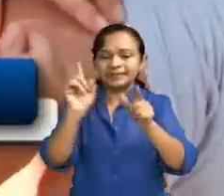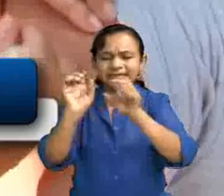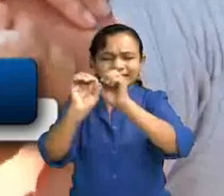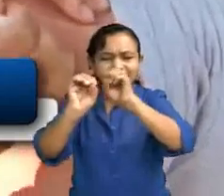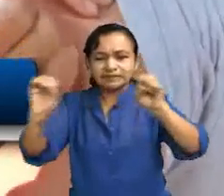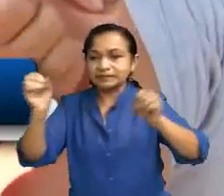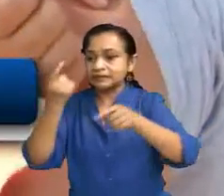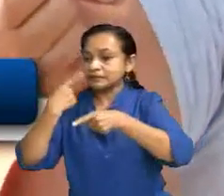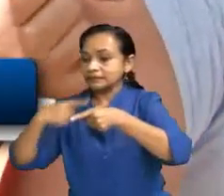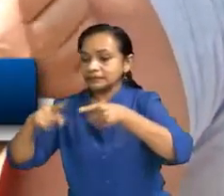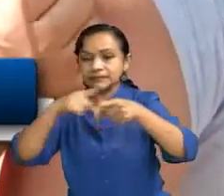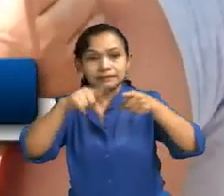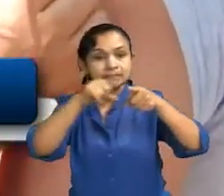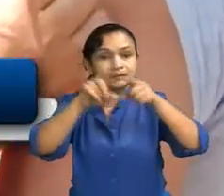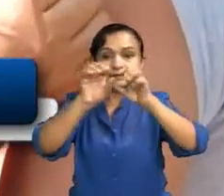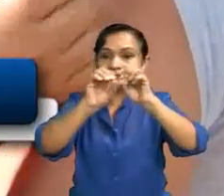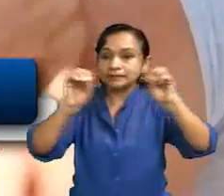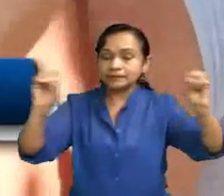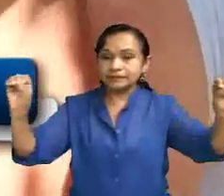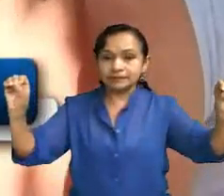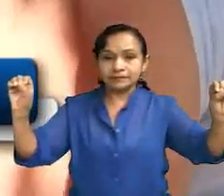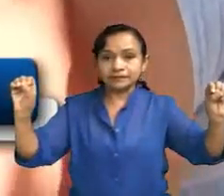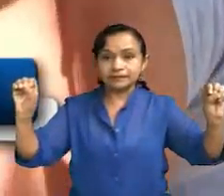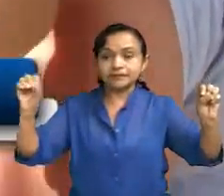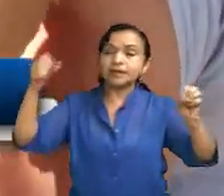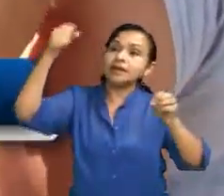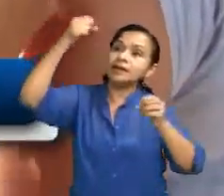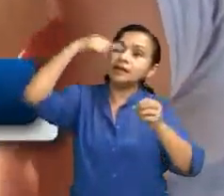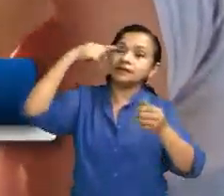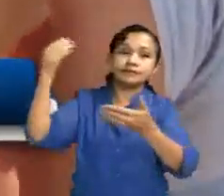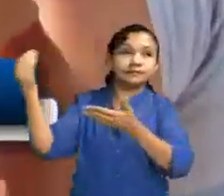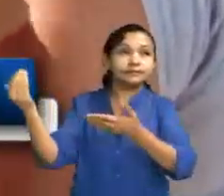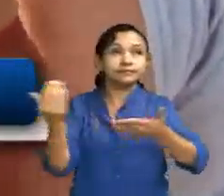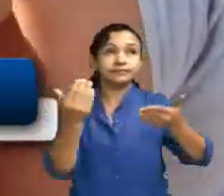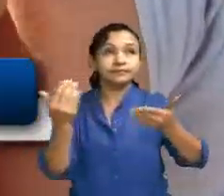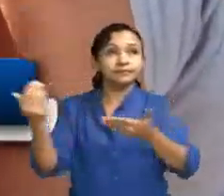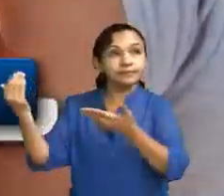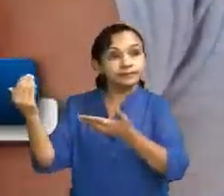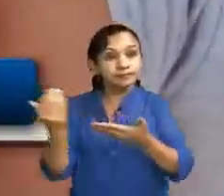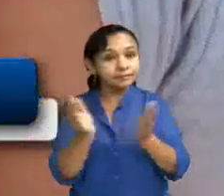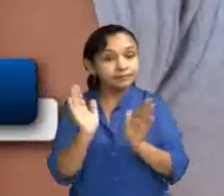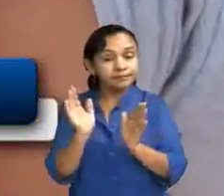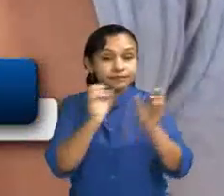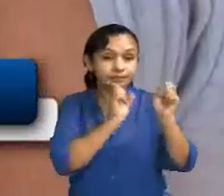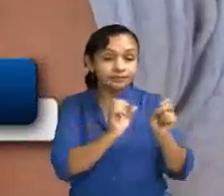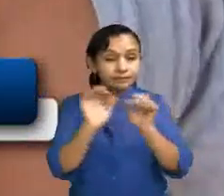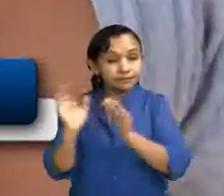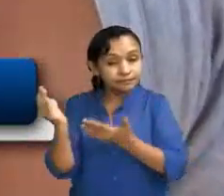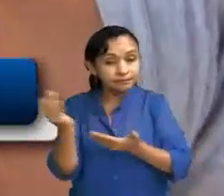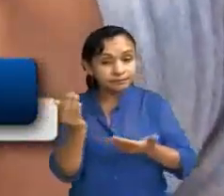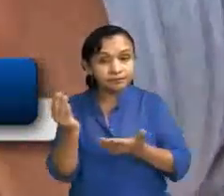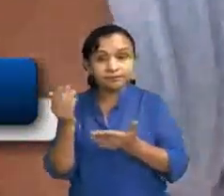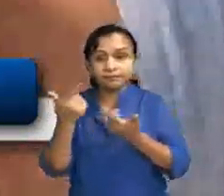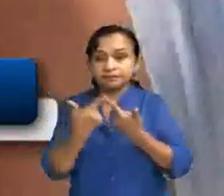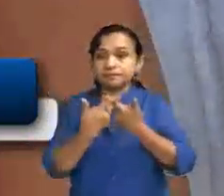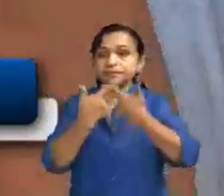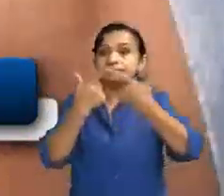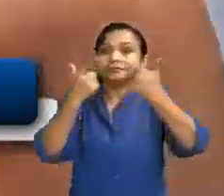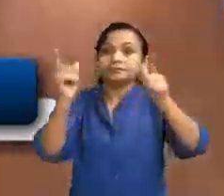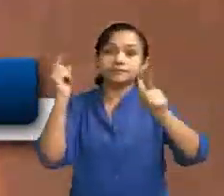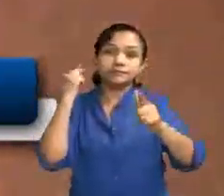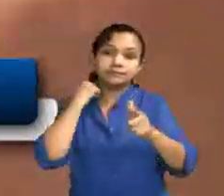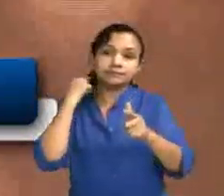de salud, se cobra ningún centavo por llegar a vacunar al niño o por llegar a vacunar a la niña. Sí, es gratuito, y